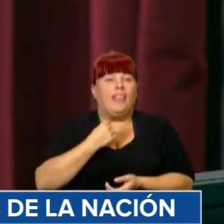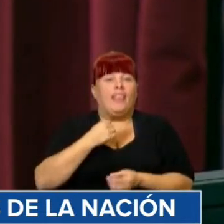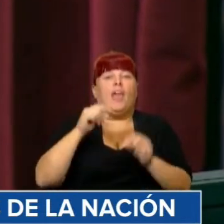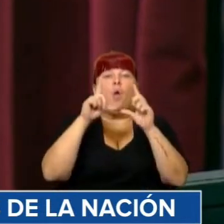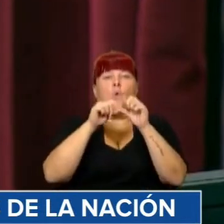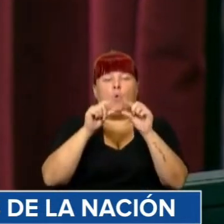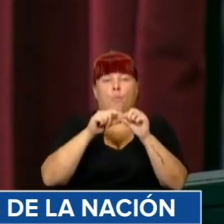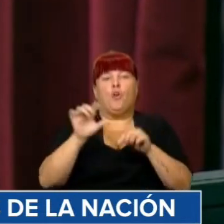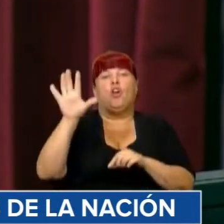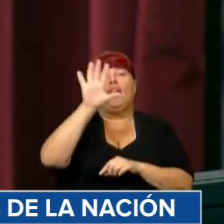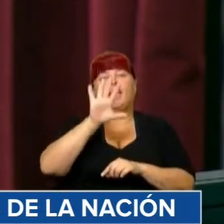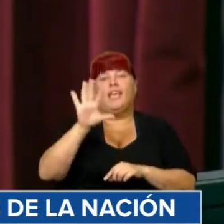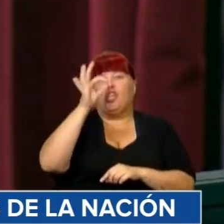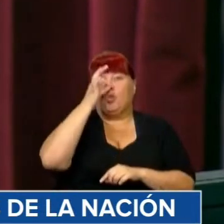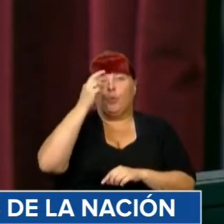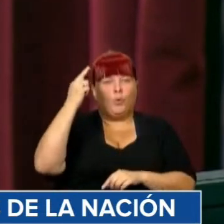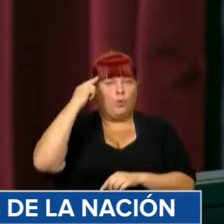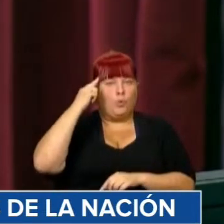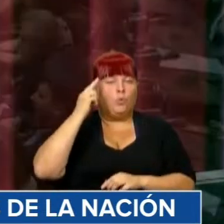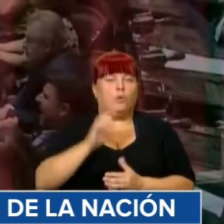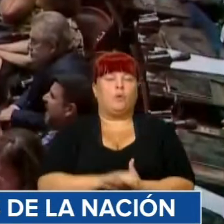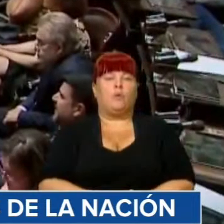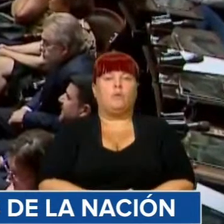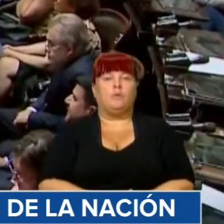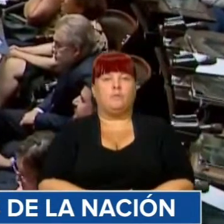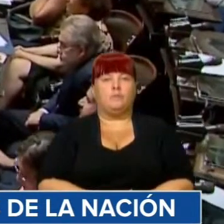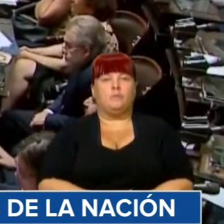número 529.